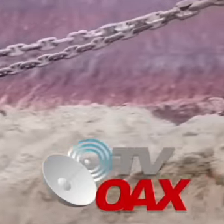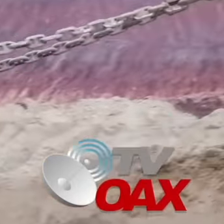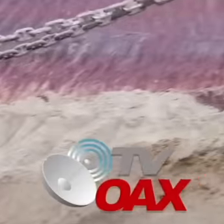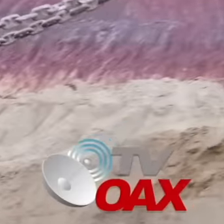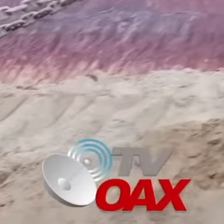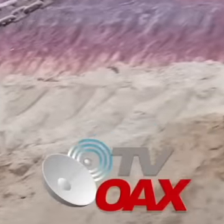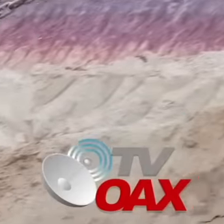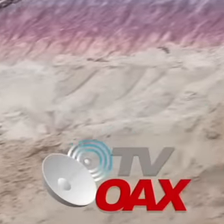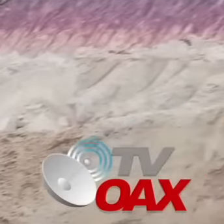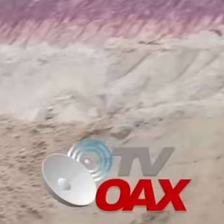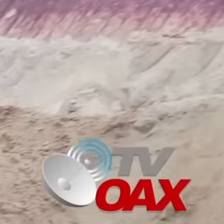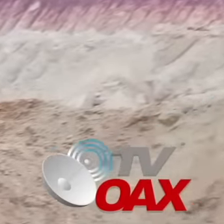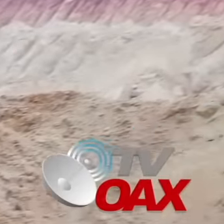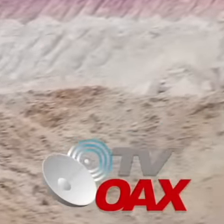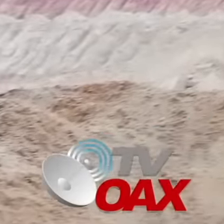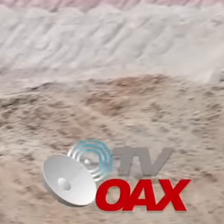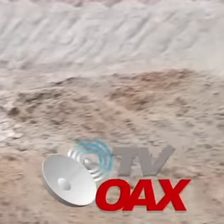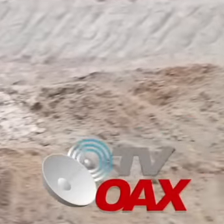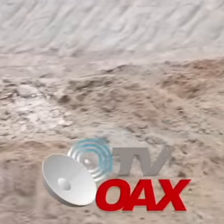casi todo el mundo.